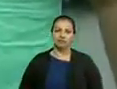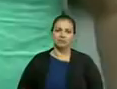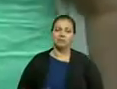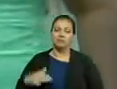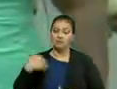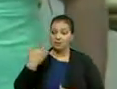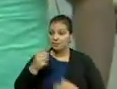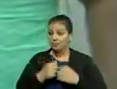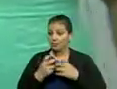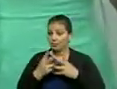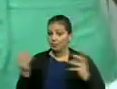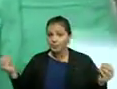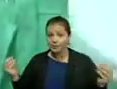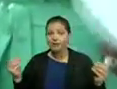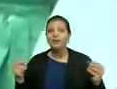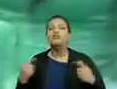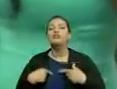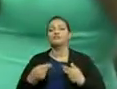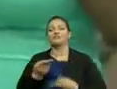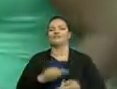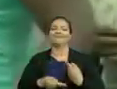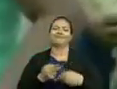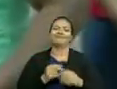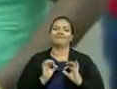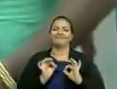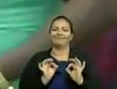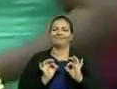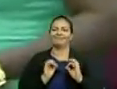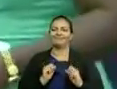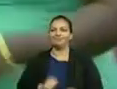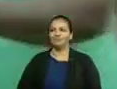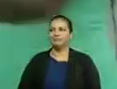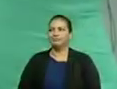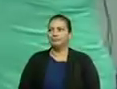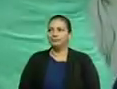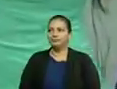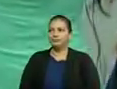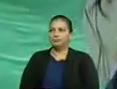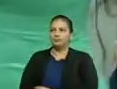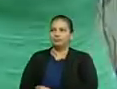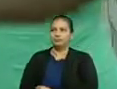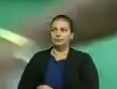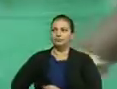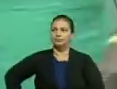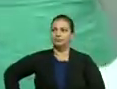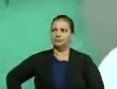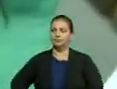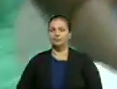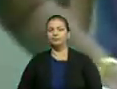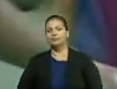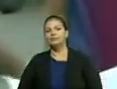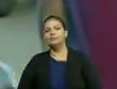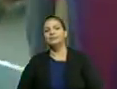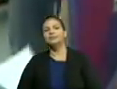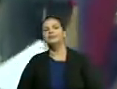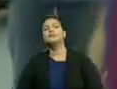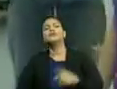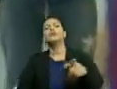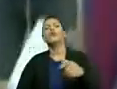pe. ¿Seguro? Hasta regalado también. A ver. No, a ti no te pregunto qué compras porque se te nota que